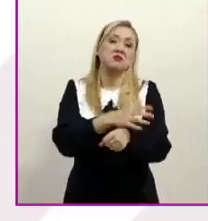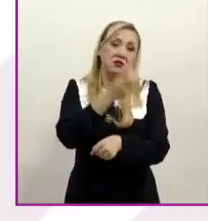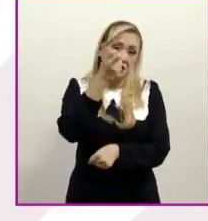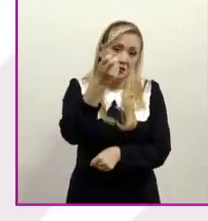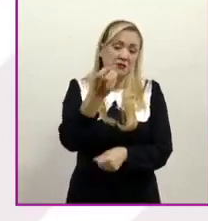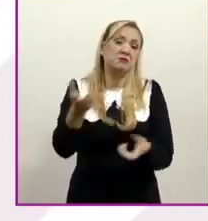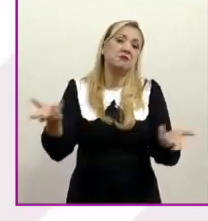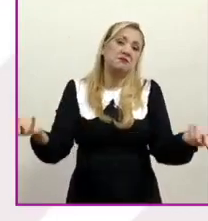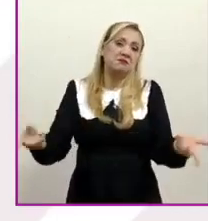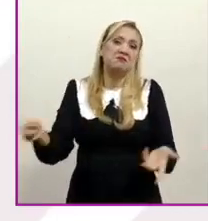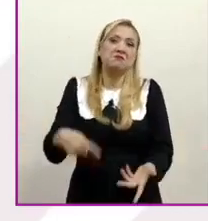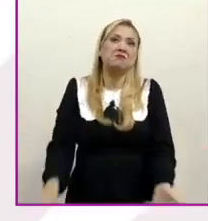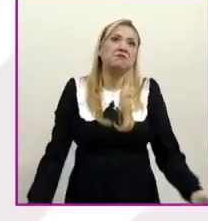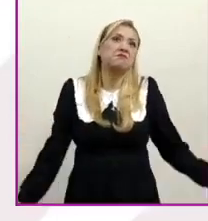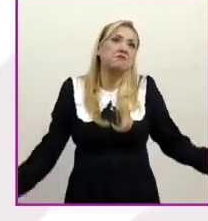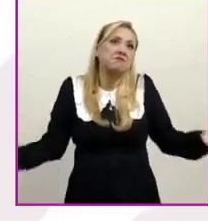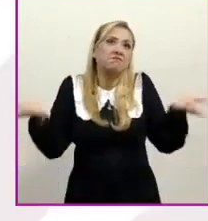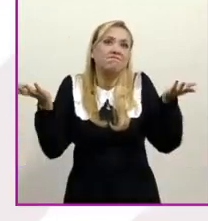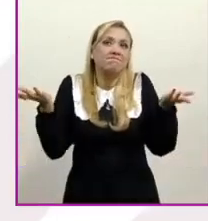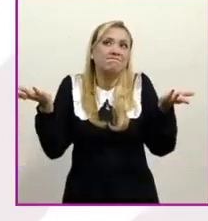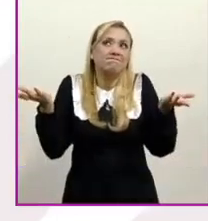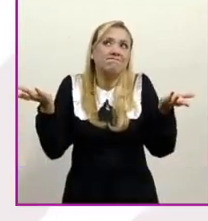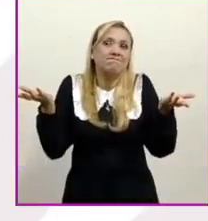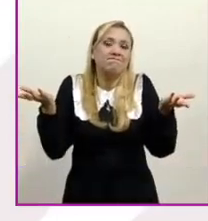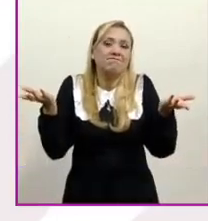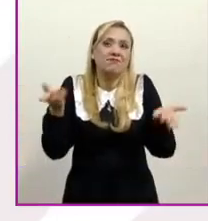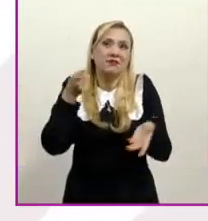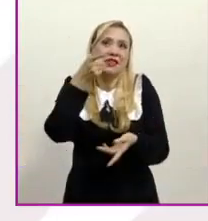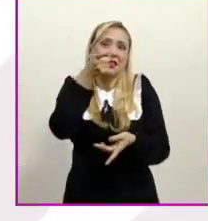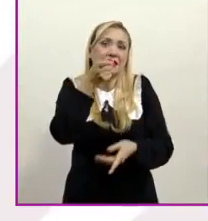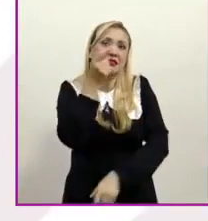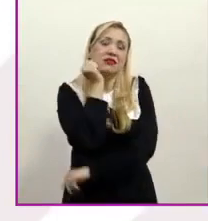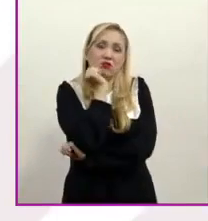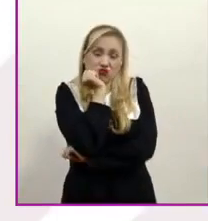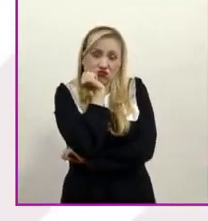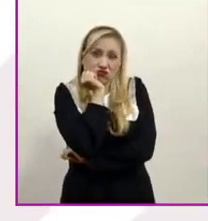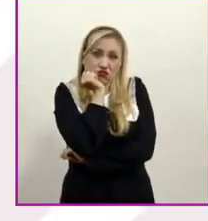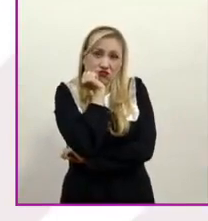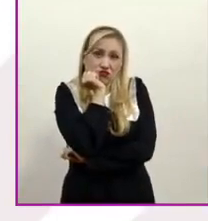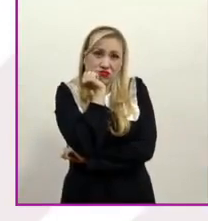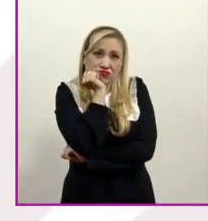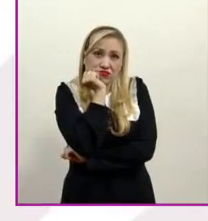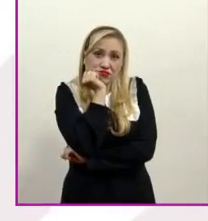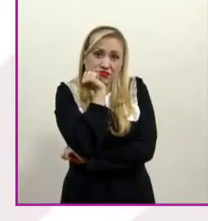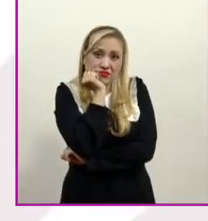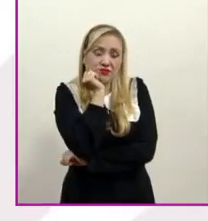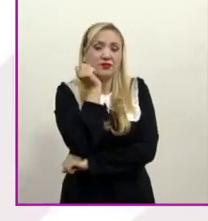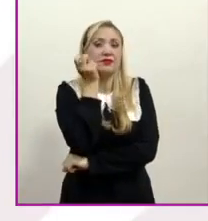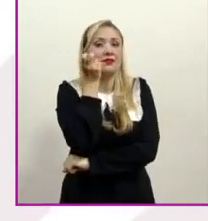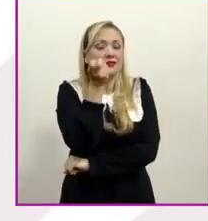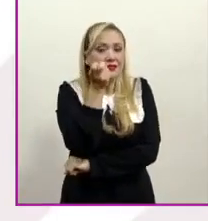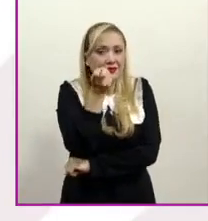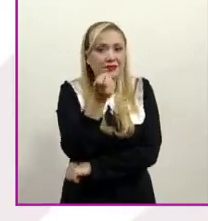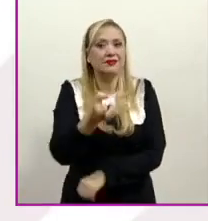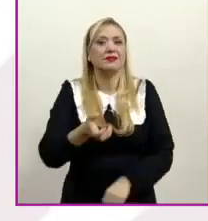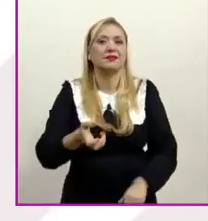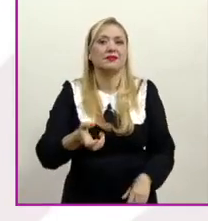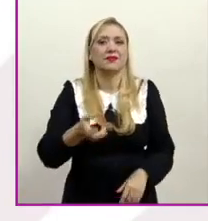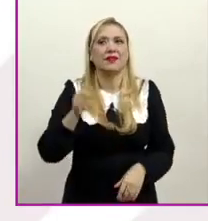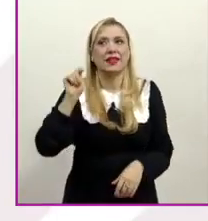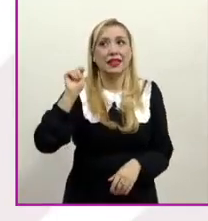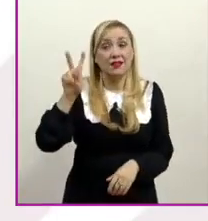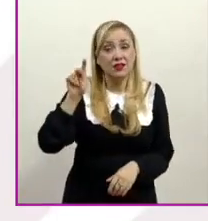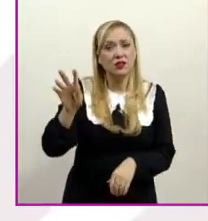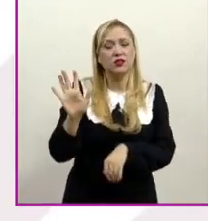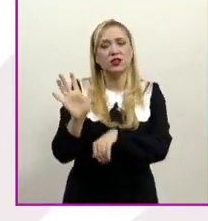tanto, pues no pueden tener, o sea, les corresponde mantenerse en ese lugar. Es la mejor, la televisión y